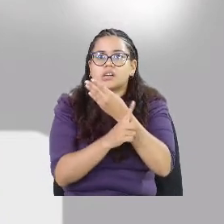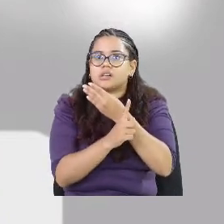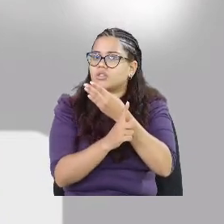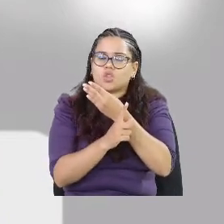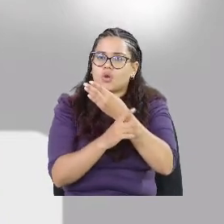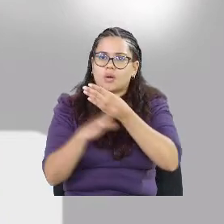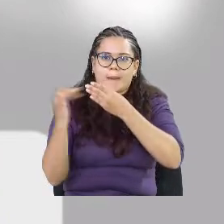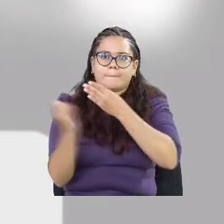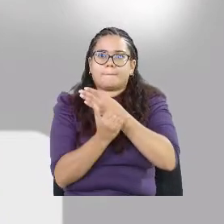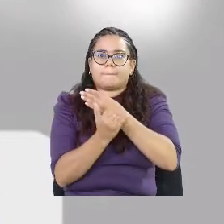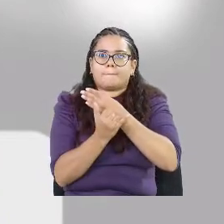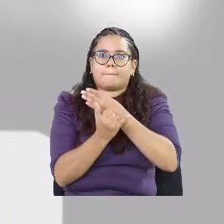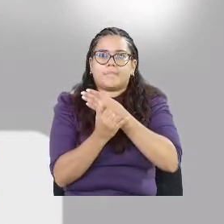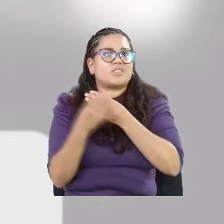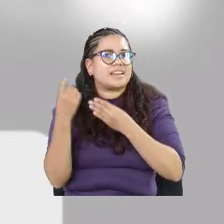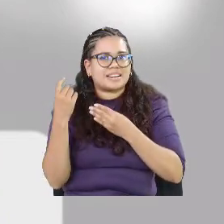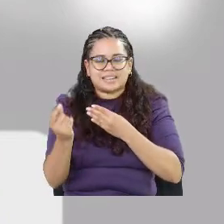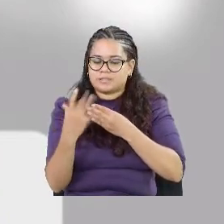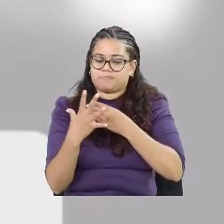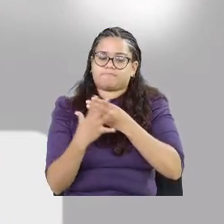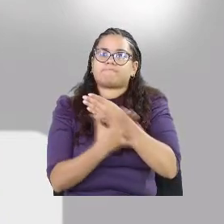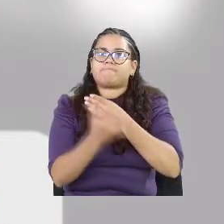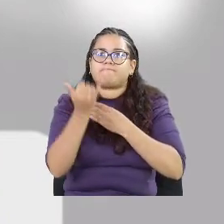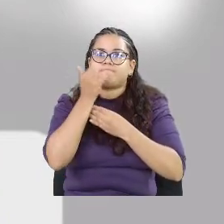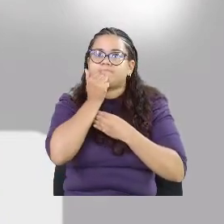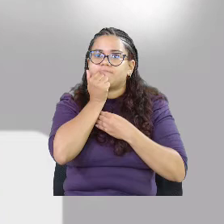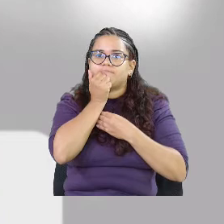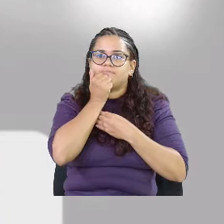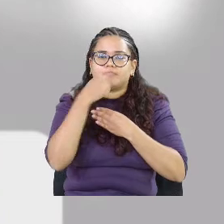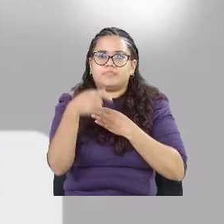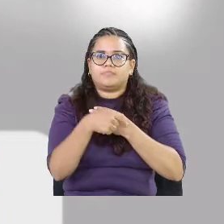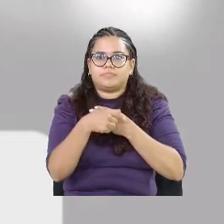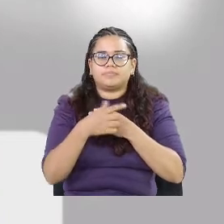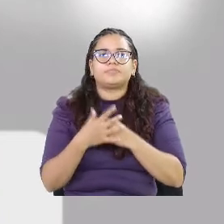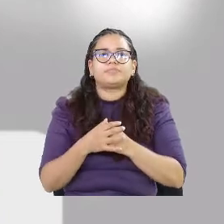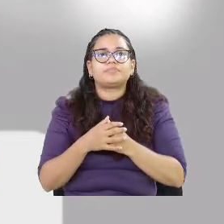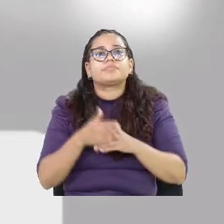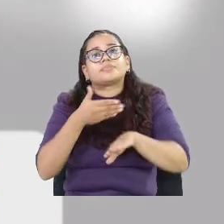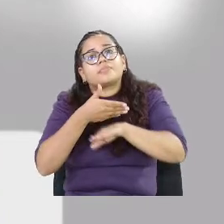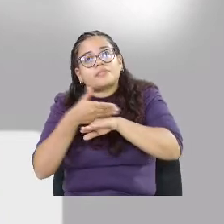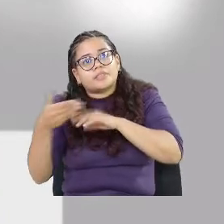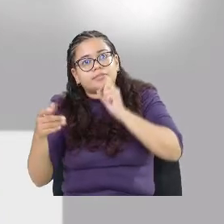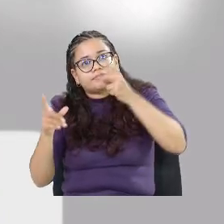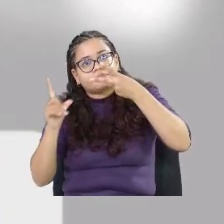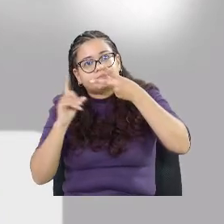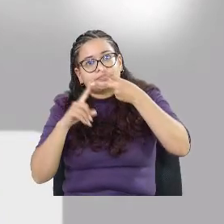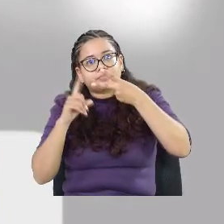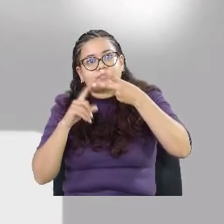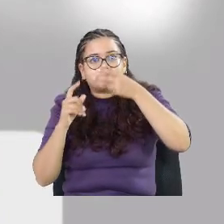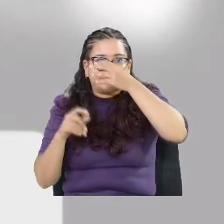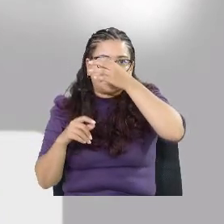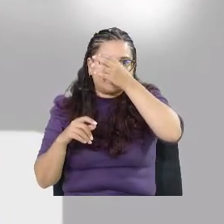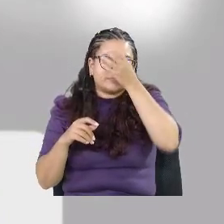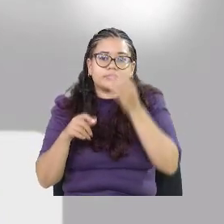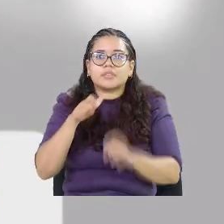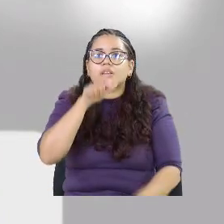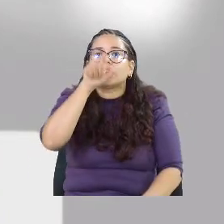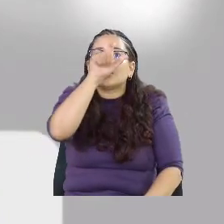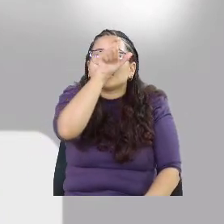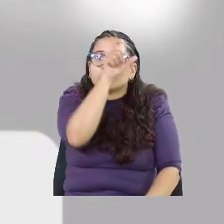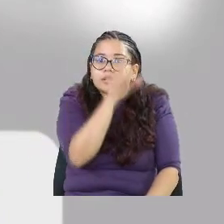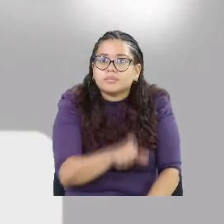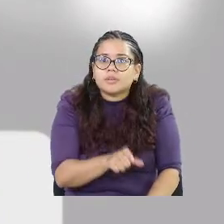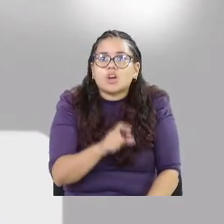de manera rápida. Después de eso, el paciente visita nuevamente